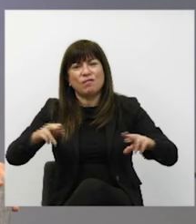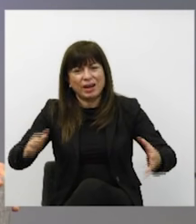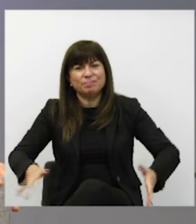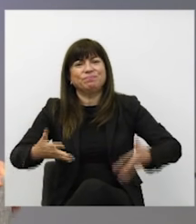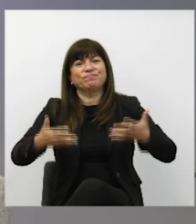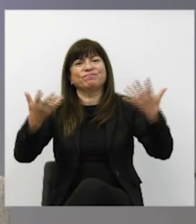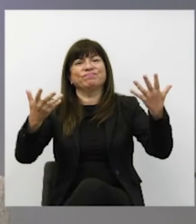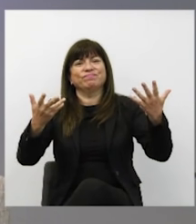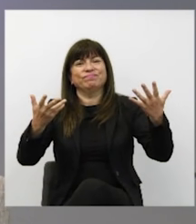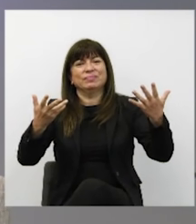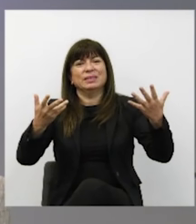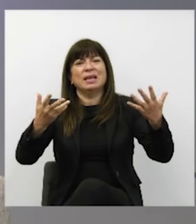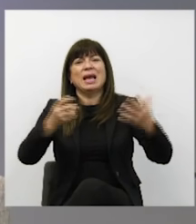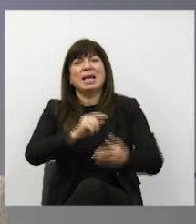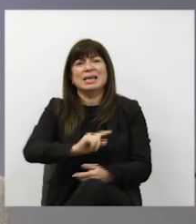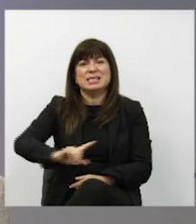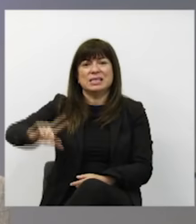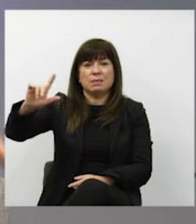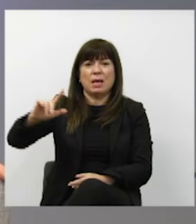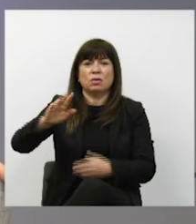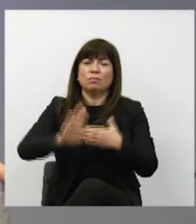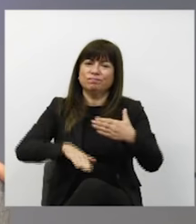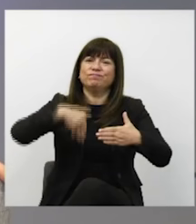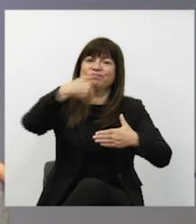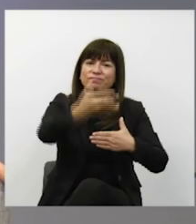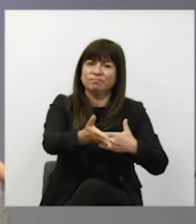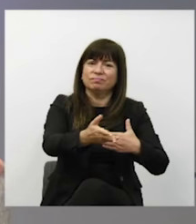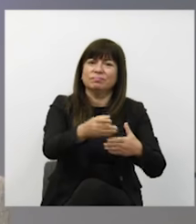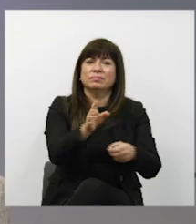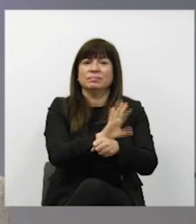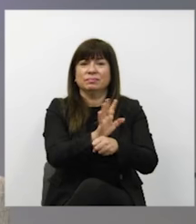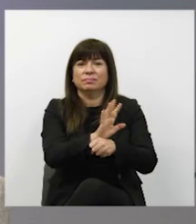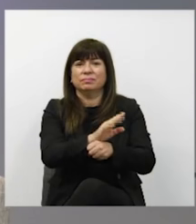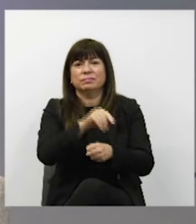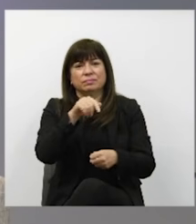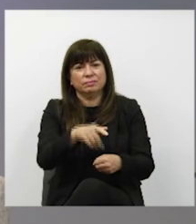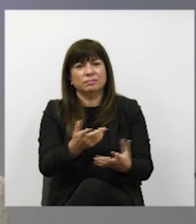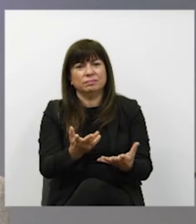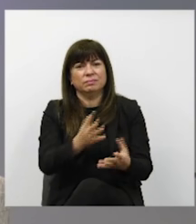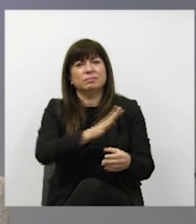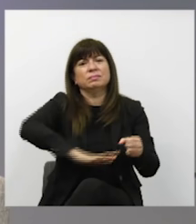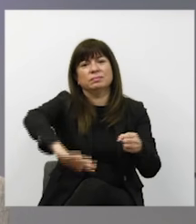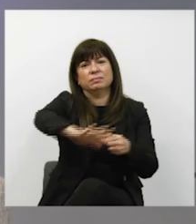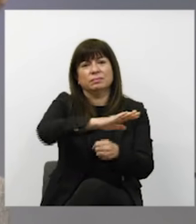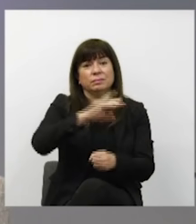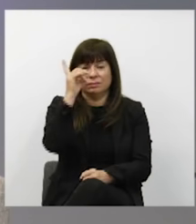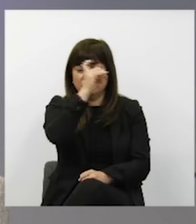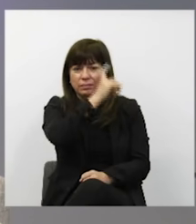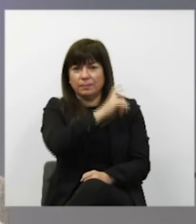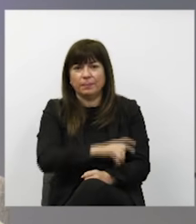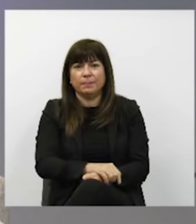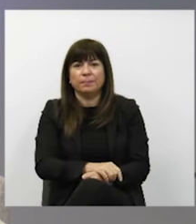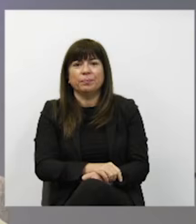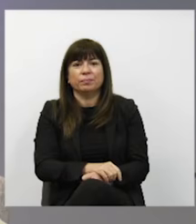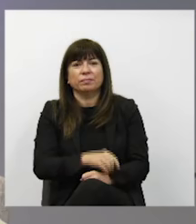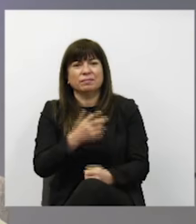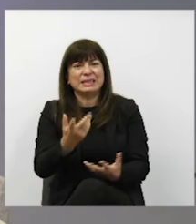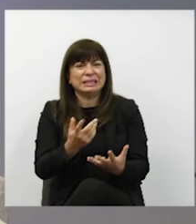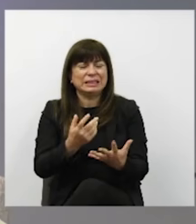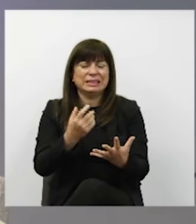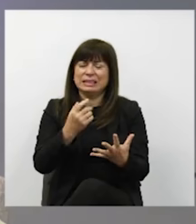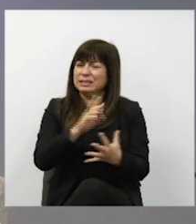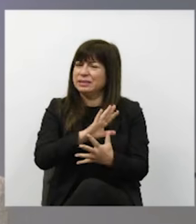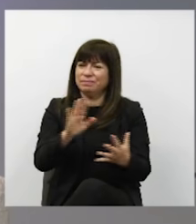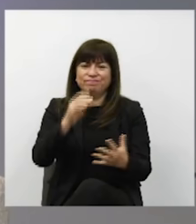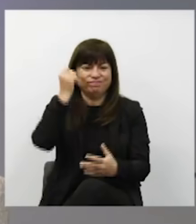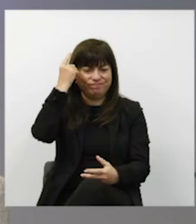crecimiento post-COVID, post-estallido, en un entorno especialmente complejo. Decía recién, ¿no es cierto?, con esta cierta